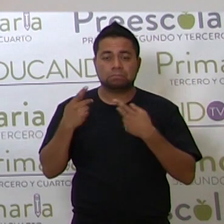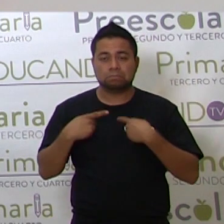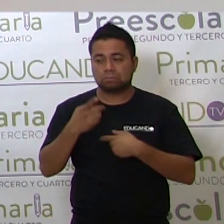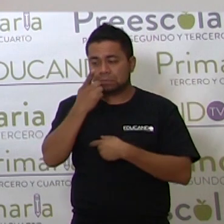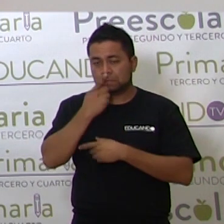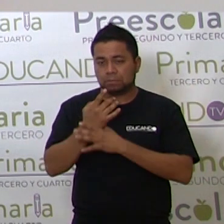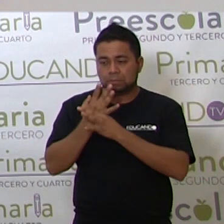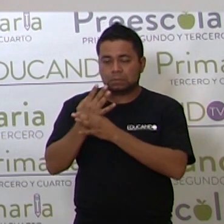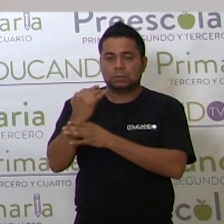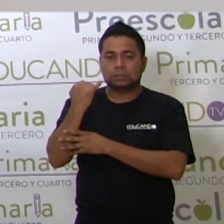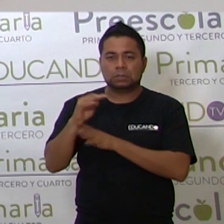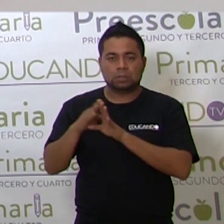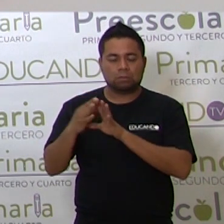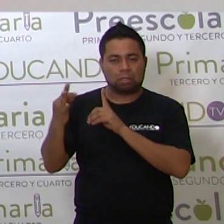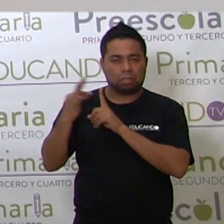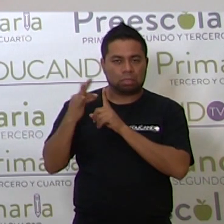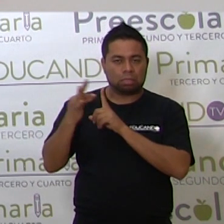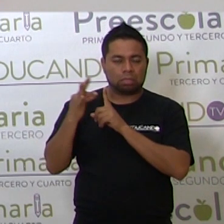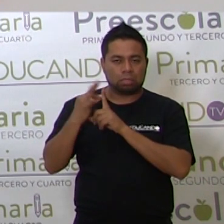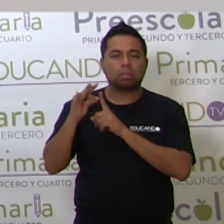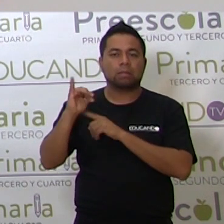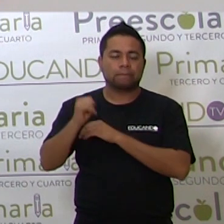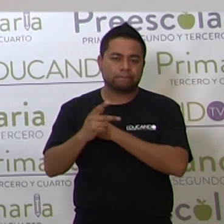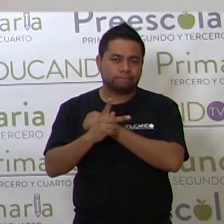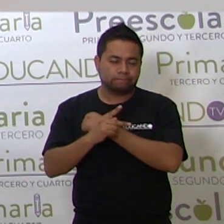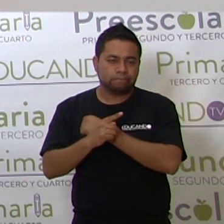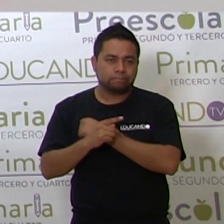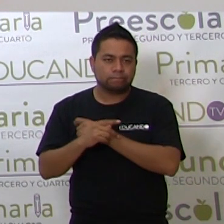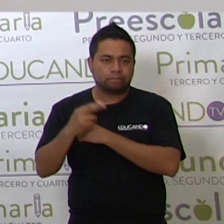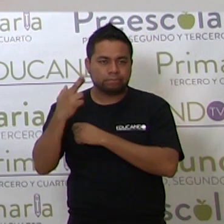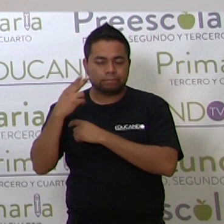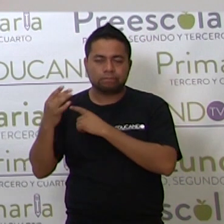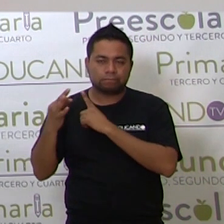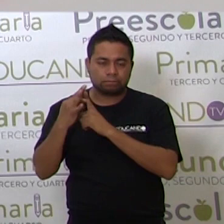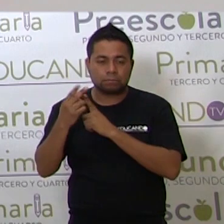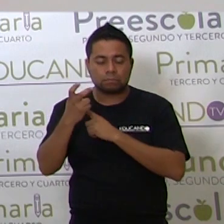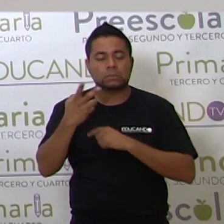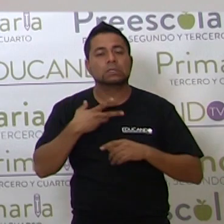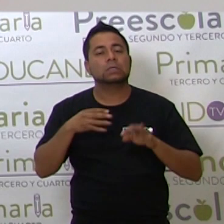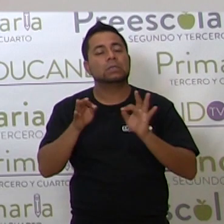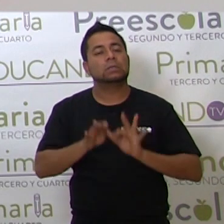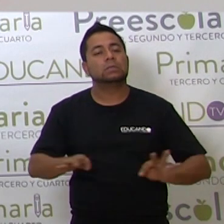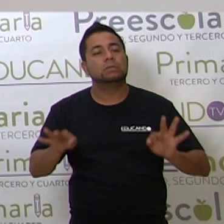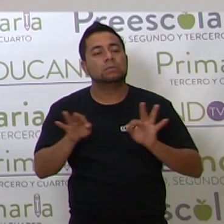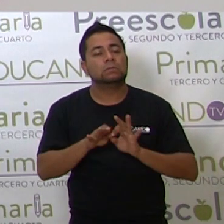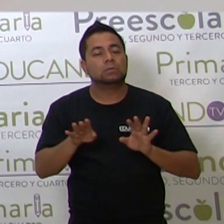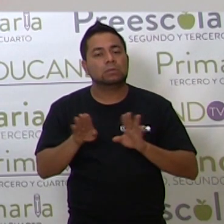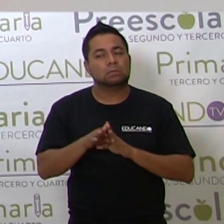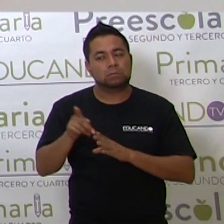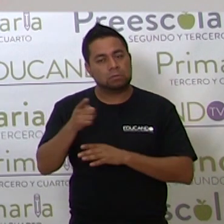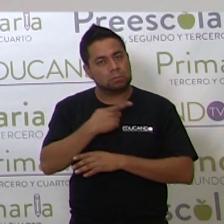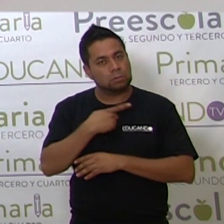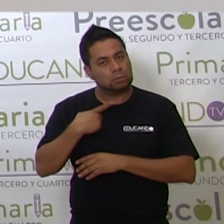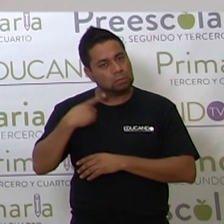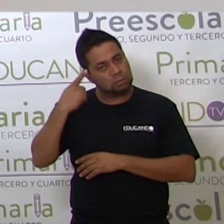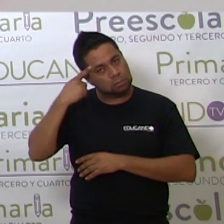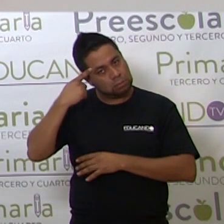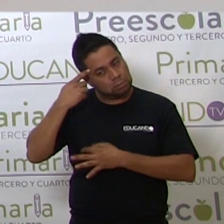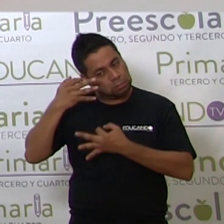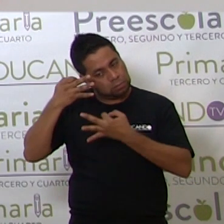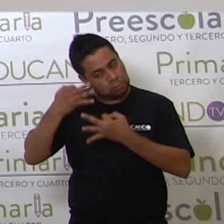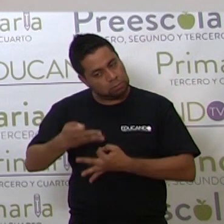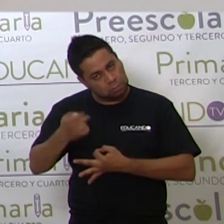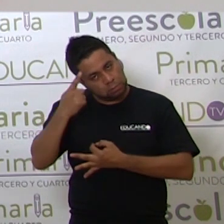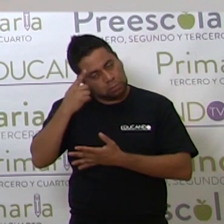dicen que si se dejan influenciar por los medios de comunicación por eso la importancia de tener un criterio para poder tomar